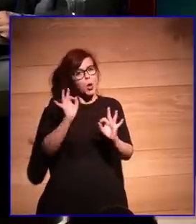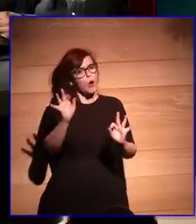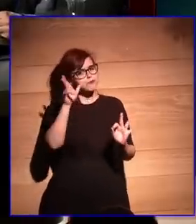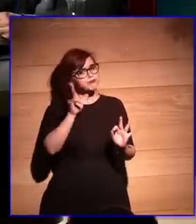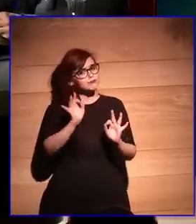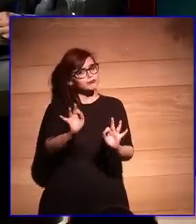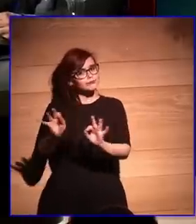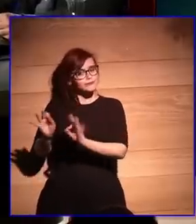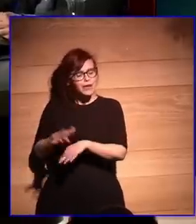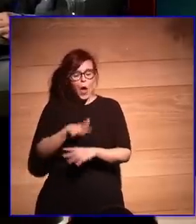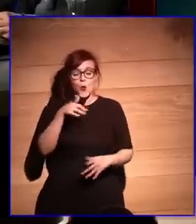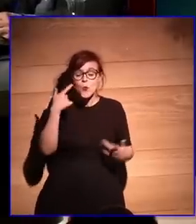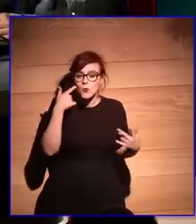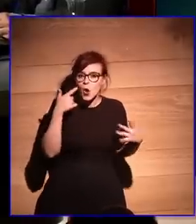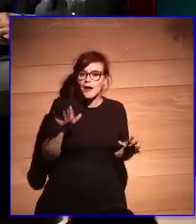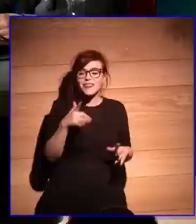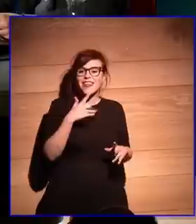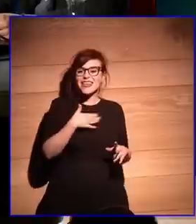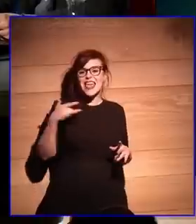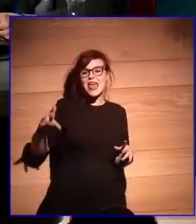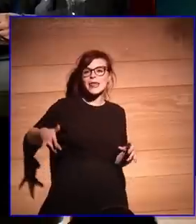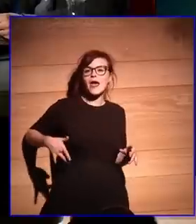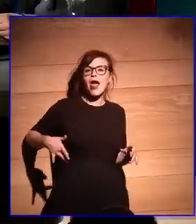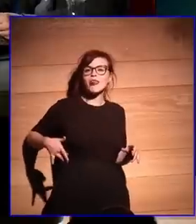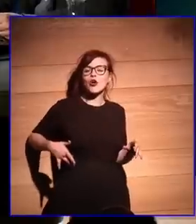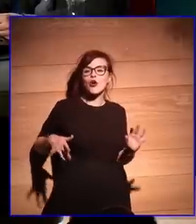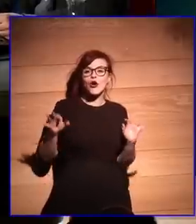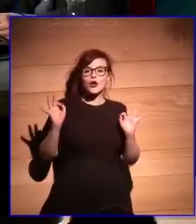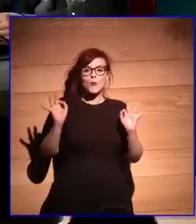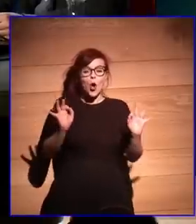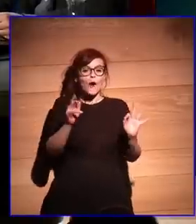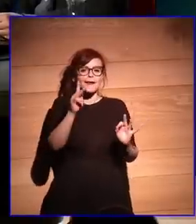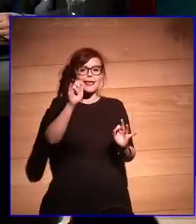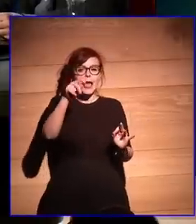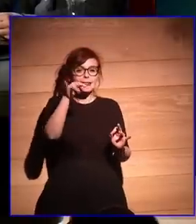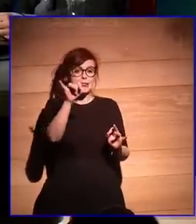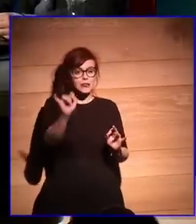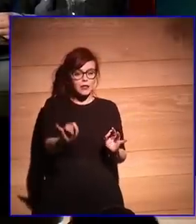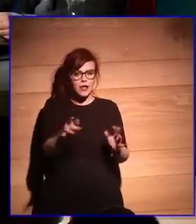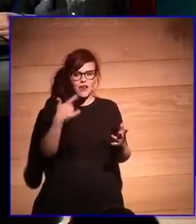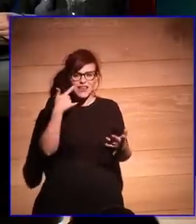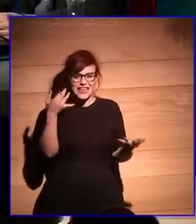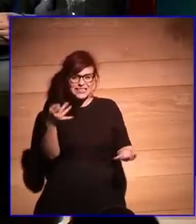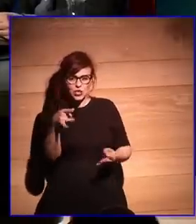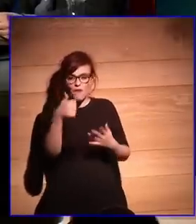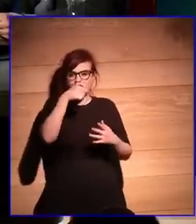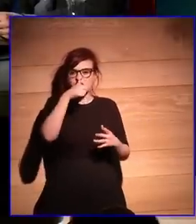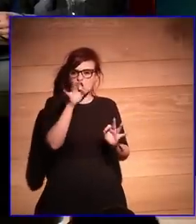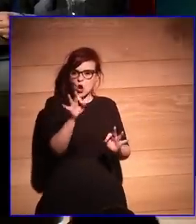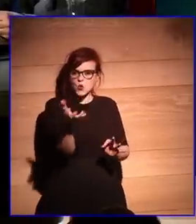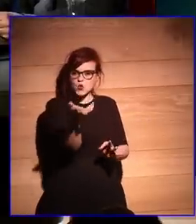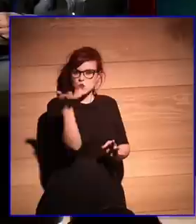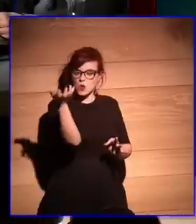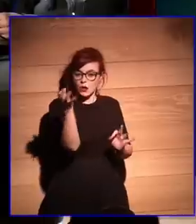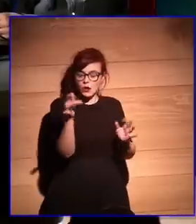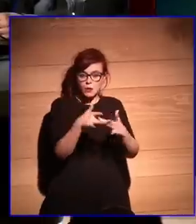además bien. Que es flipante porque cuando dice, quiero comer el hígado con Chianti. Con Chianti. Como si el Chianti fuera... Pero Chianti, este vino, ¿pero qué estás hablando?